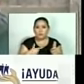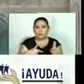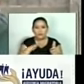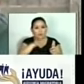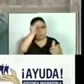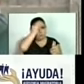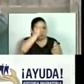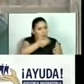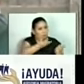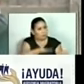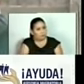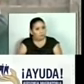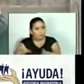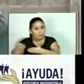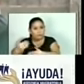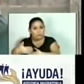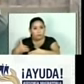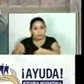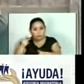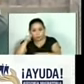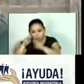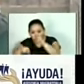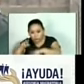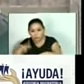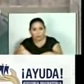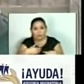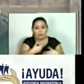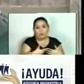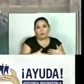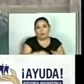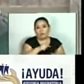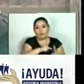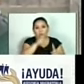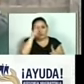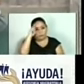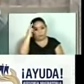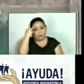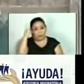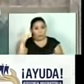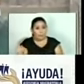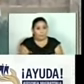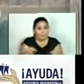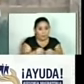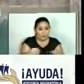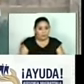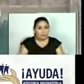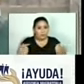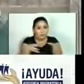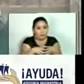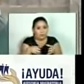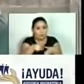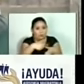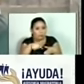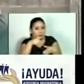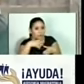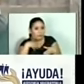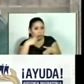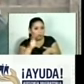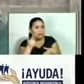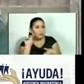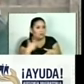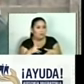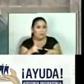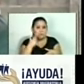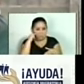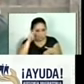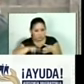decide el alta del área de cuidados críticos y con esto se viene a incrementar los pacientes recuperados. Hoy por hoy hemos tenido